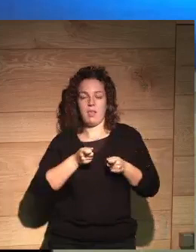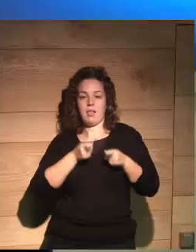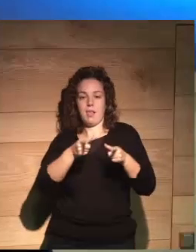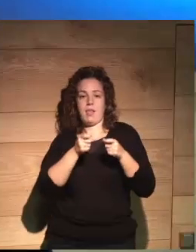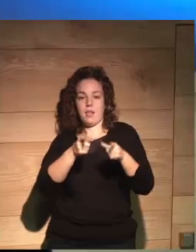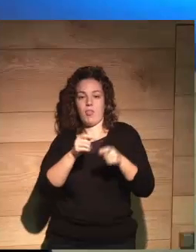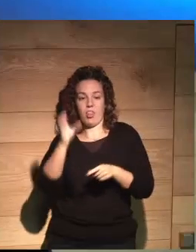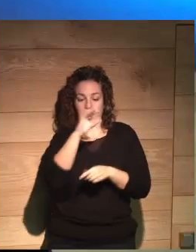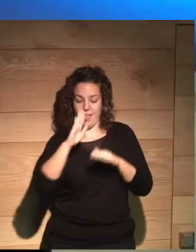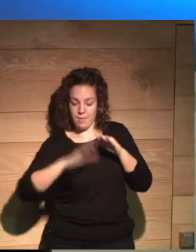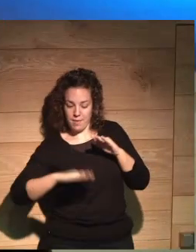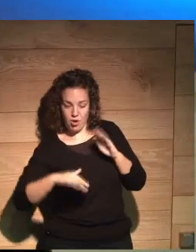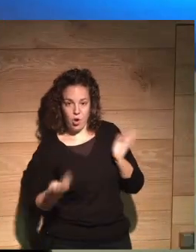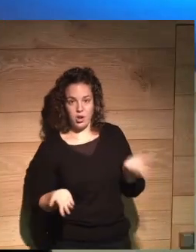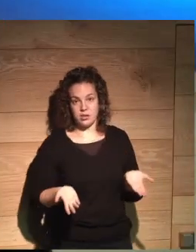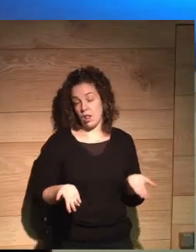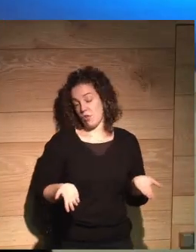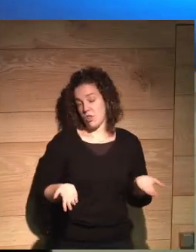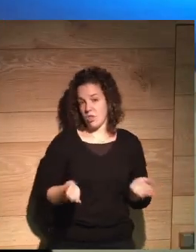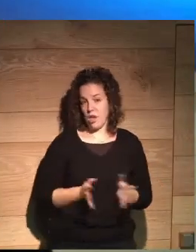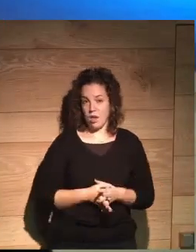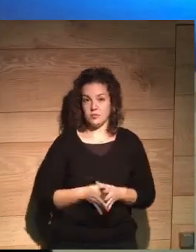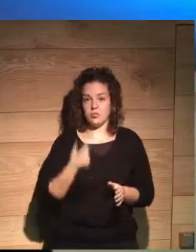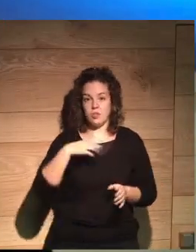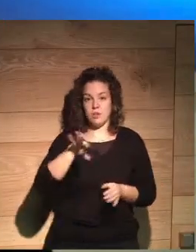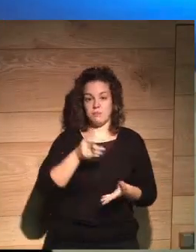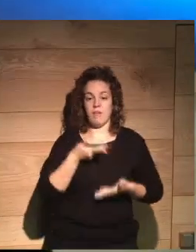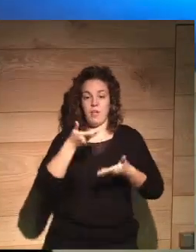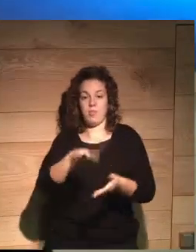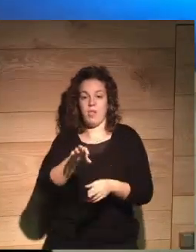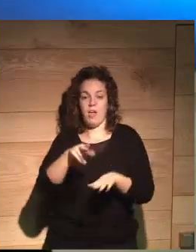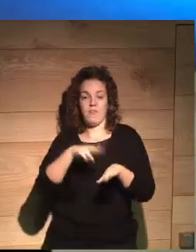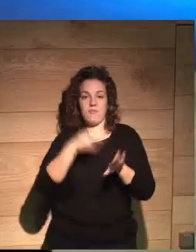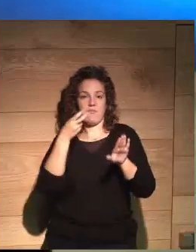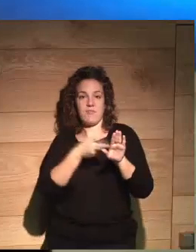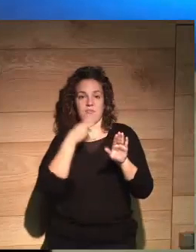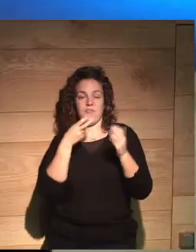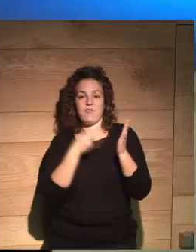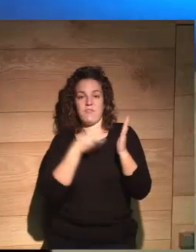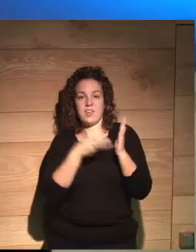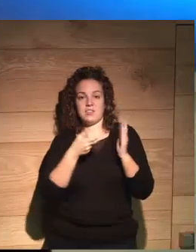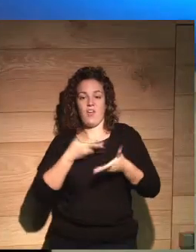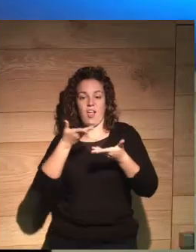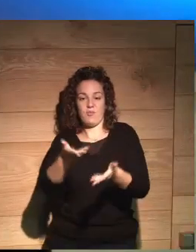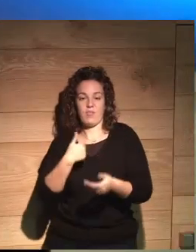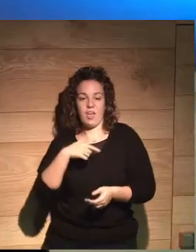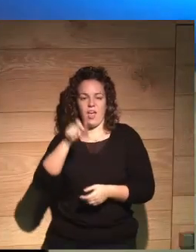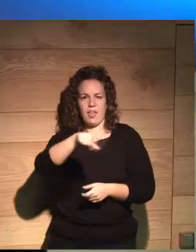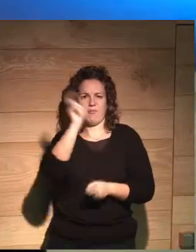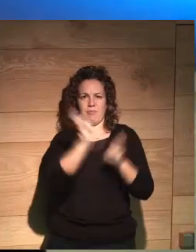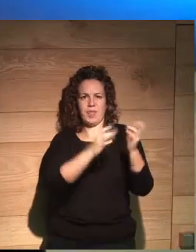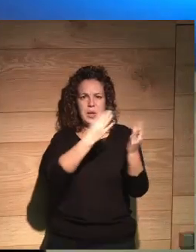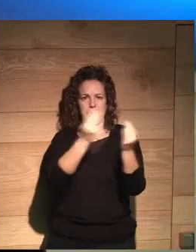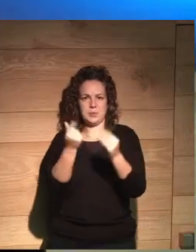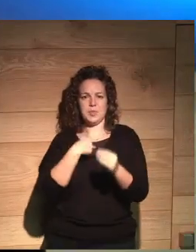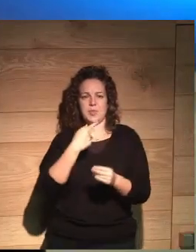ciencias menores, ¿vale? Y entonces decidí ayudarlos a los físicos. Aquí hay muchos presentes, ¿de acuerdo? Sí, pero una cuestión que me ha saltado...